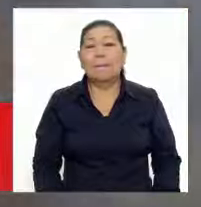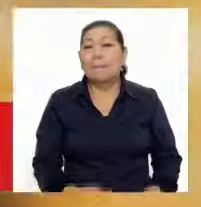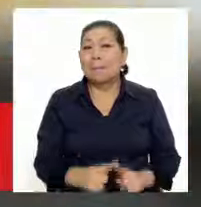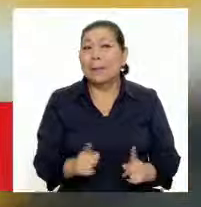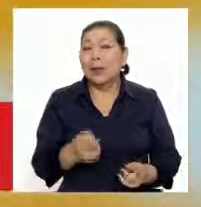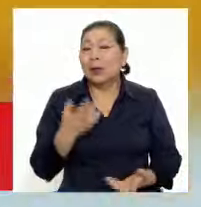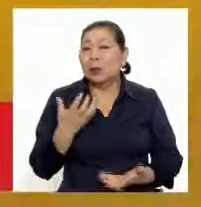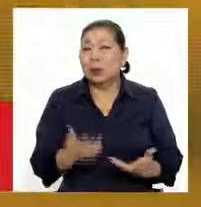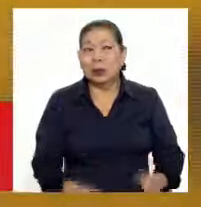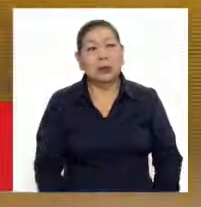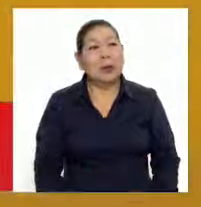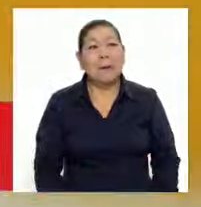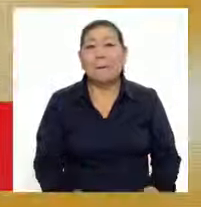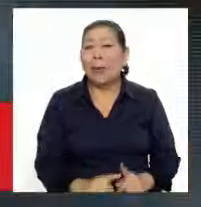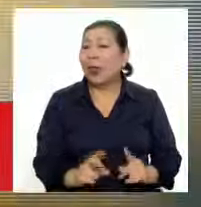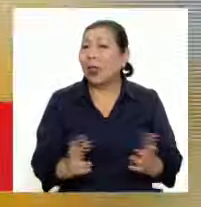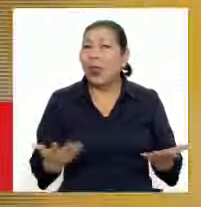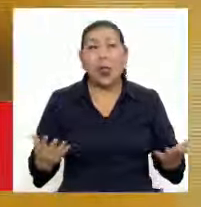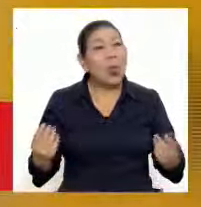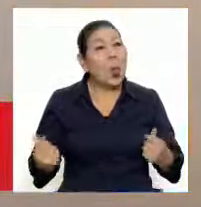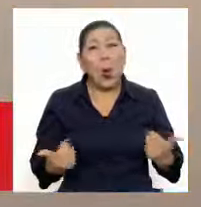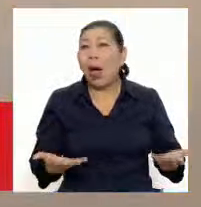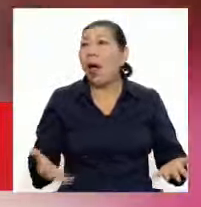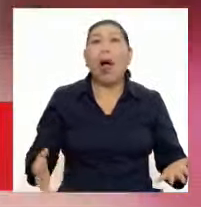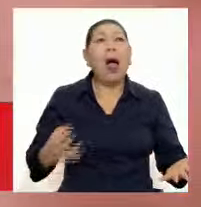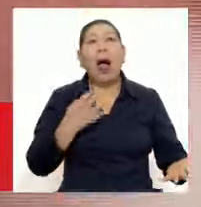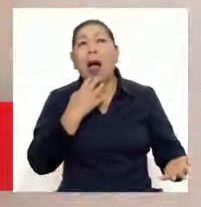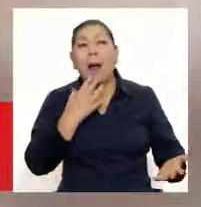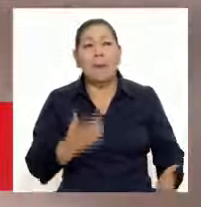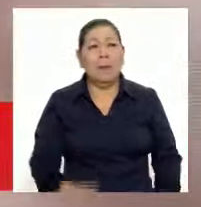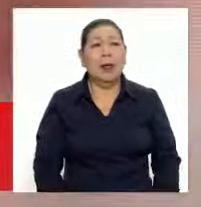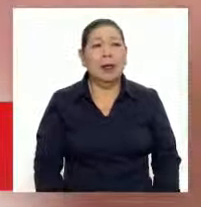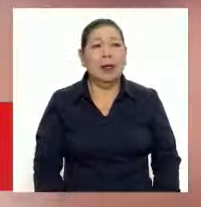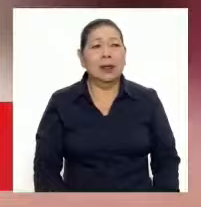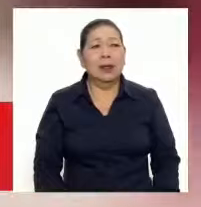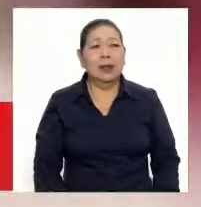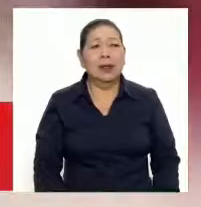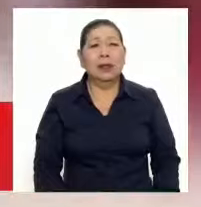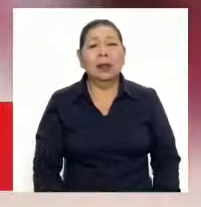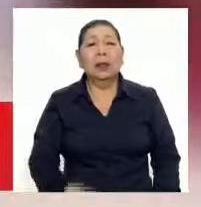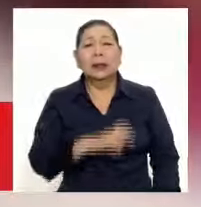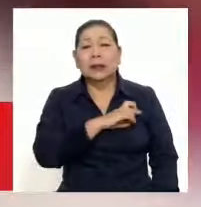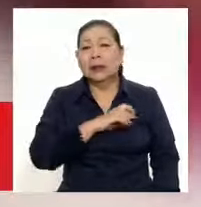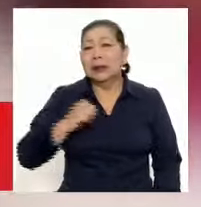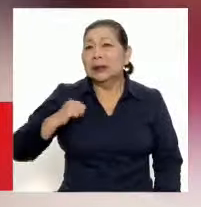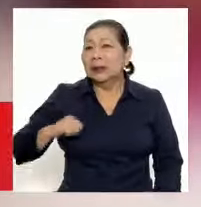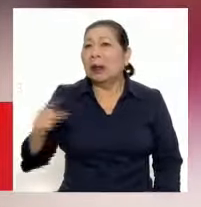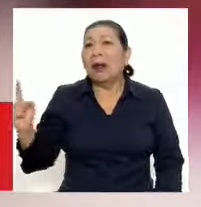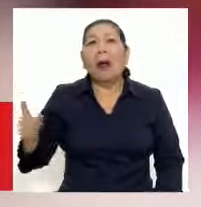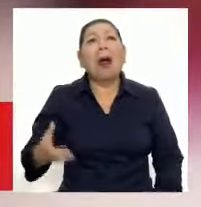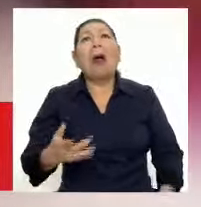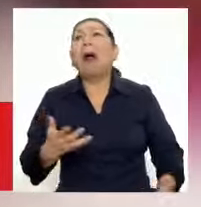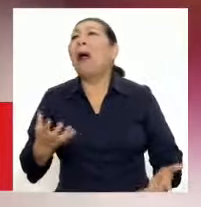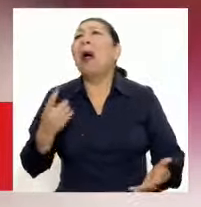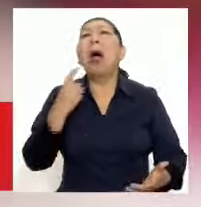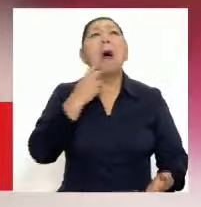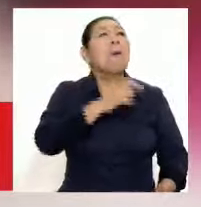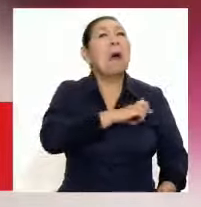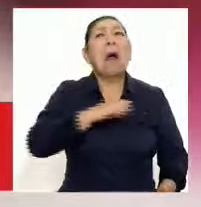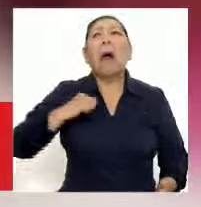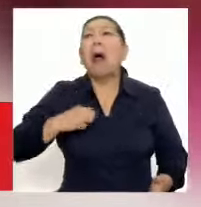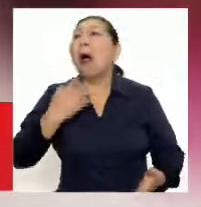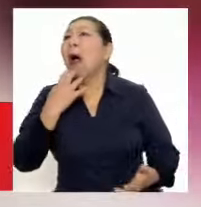bus incendiado, pero no hubo rápida reacción. Teniendo una caseta de serenazgo aquí, no reaccionan